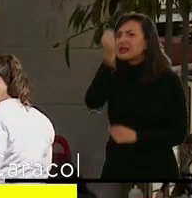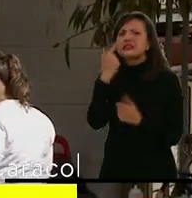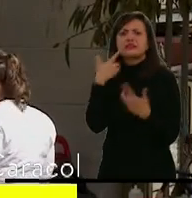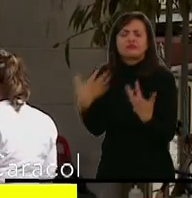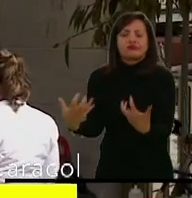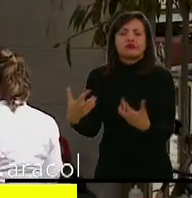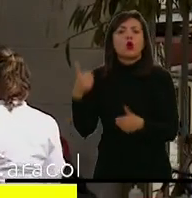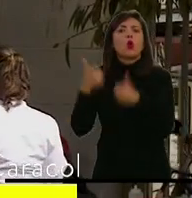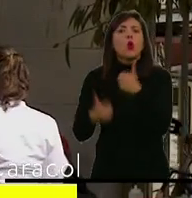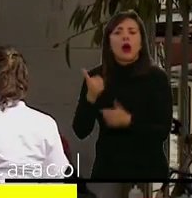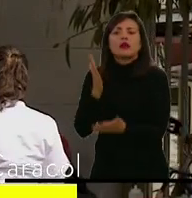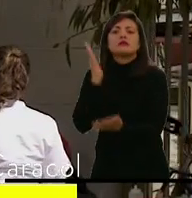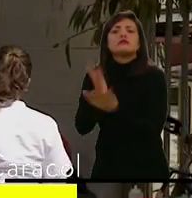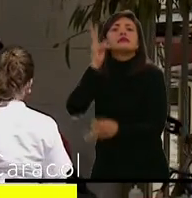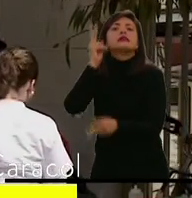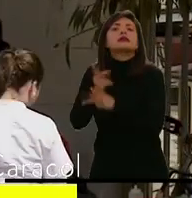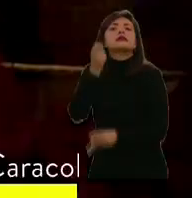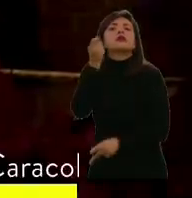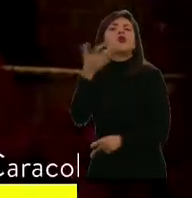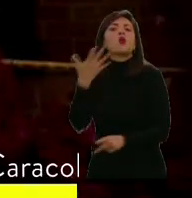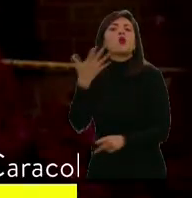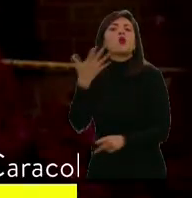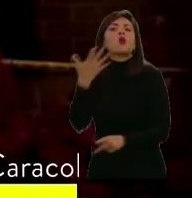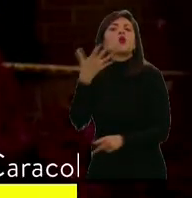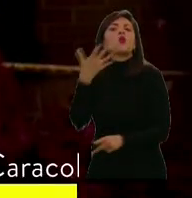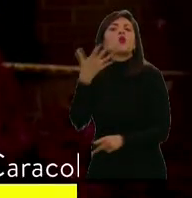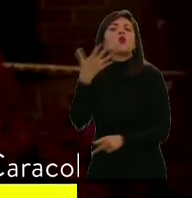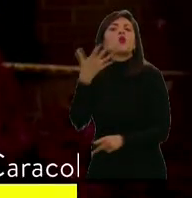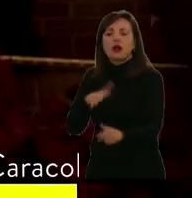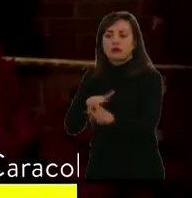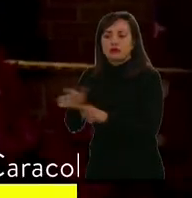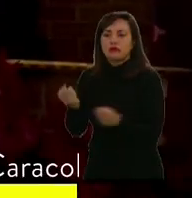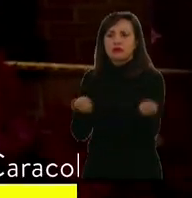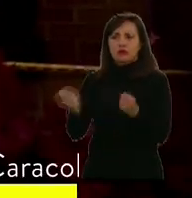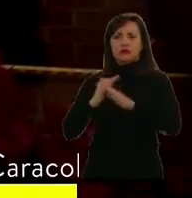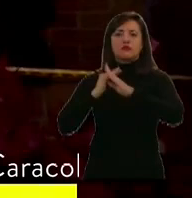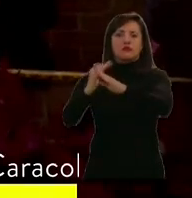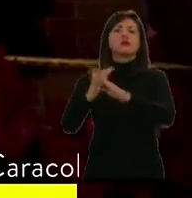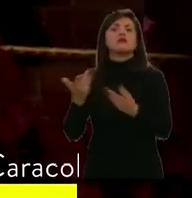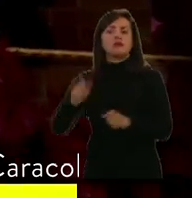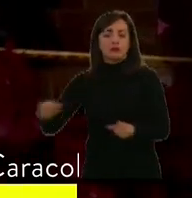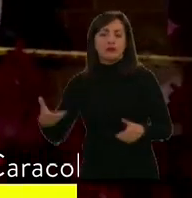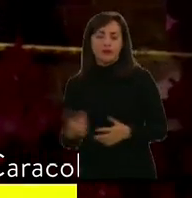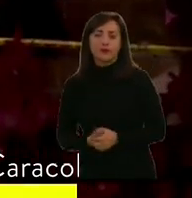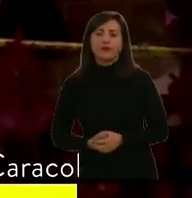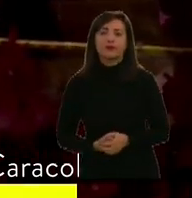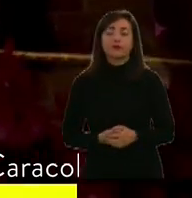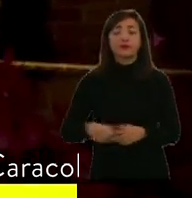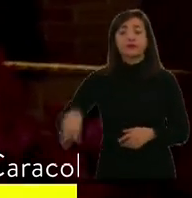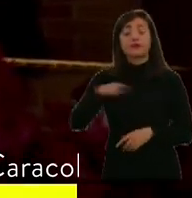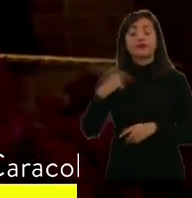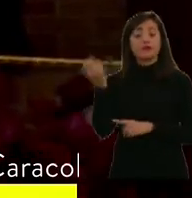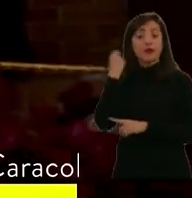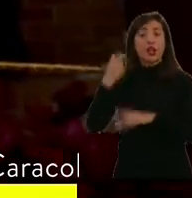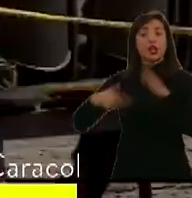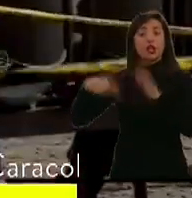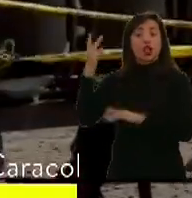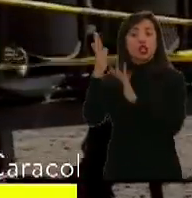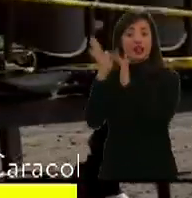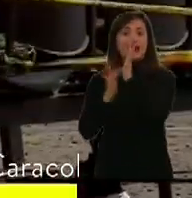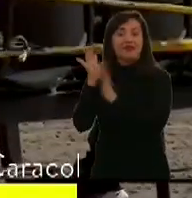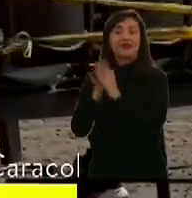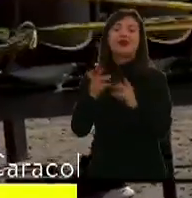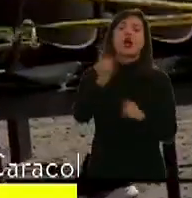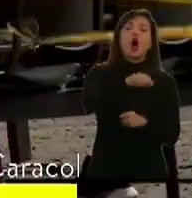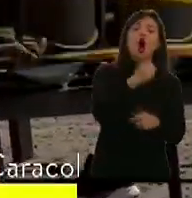recurso para la lucha contra la pandemia. El pasado 12 de abril, la unidad de cuidados intensivos del Centro Policlínico de